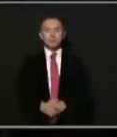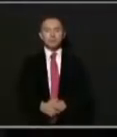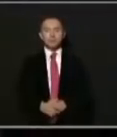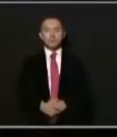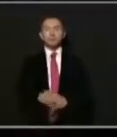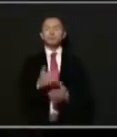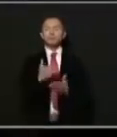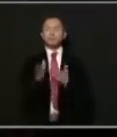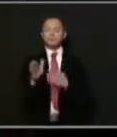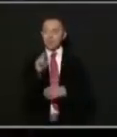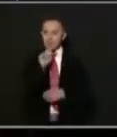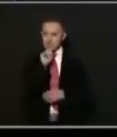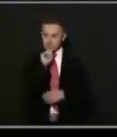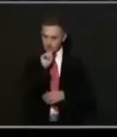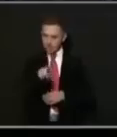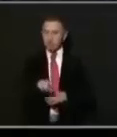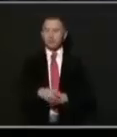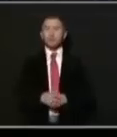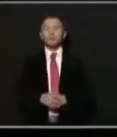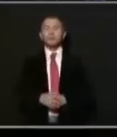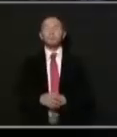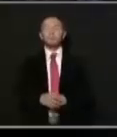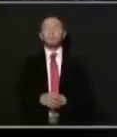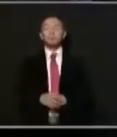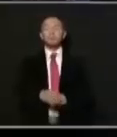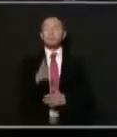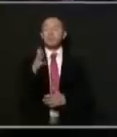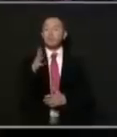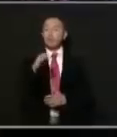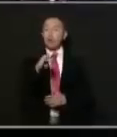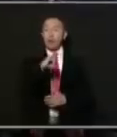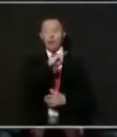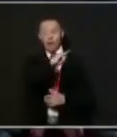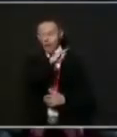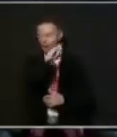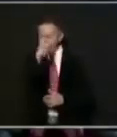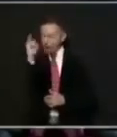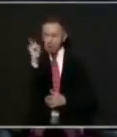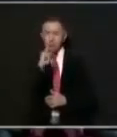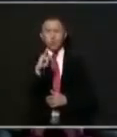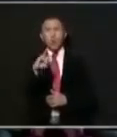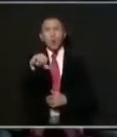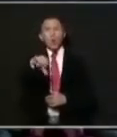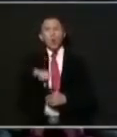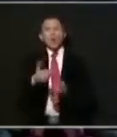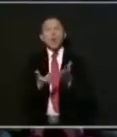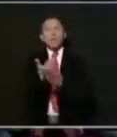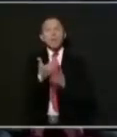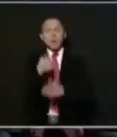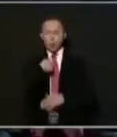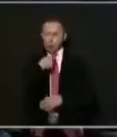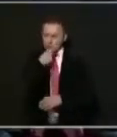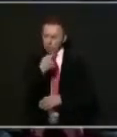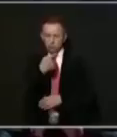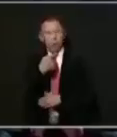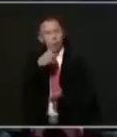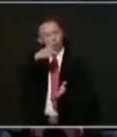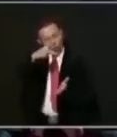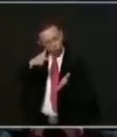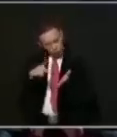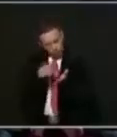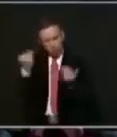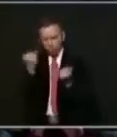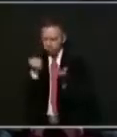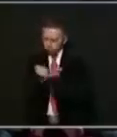también a que nunca, jamás, lo dije hoy en la mañana y lo repito,